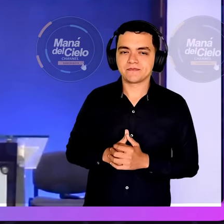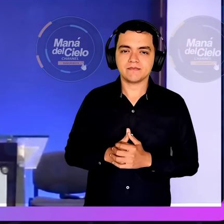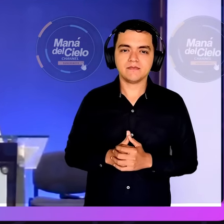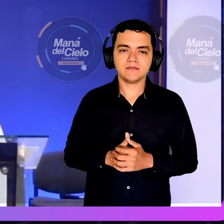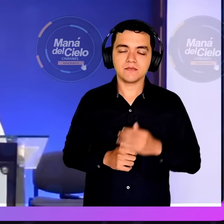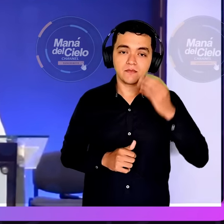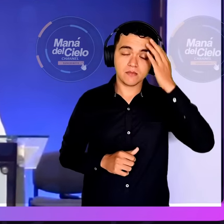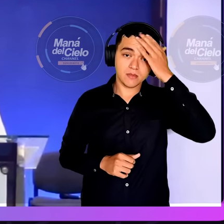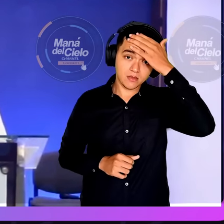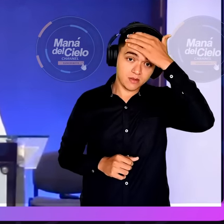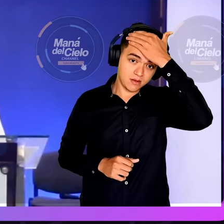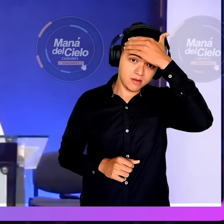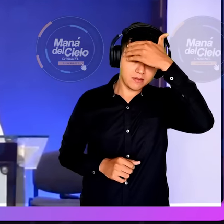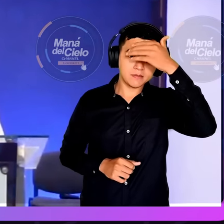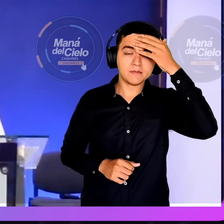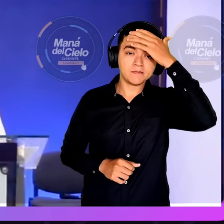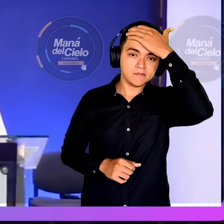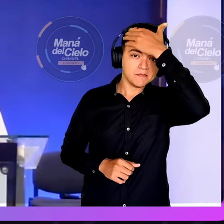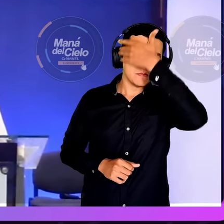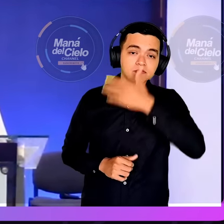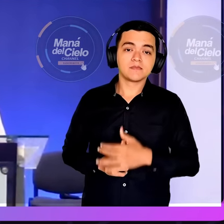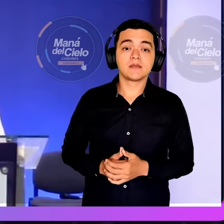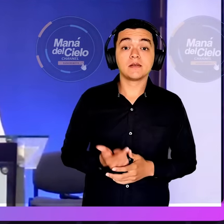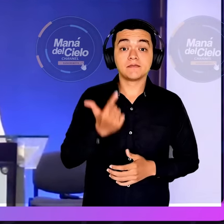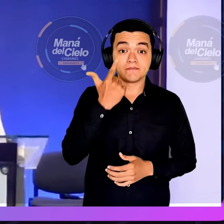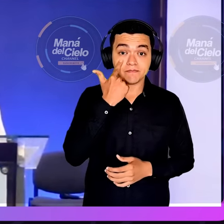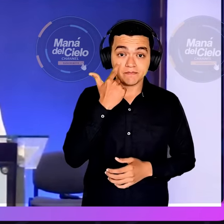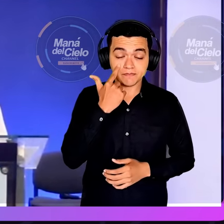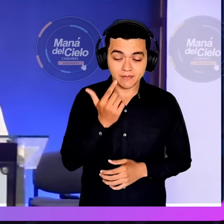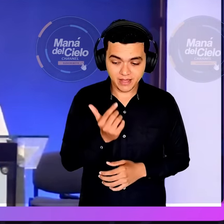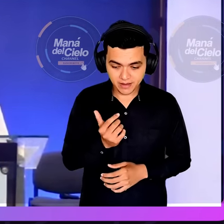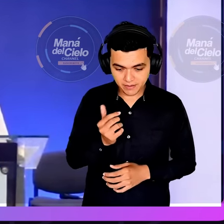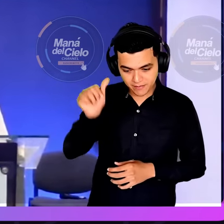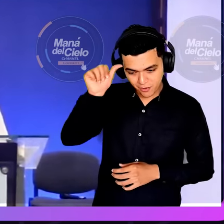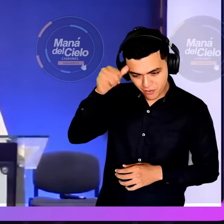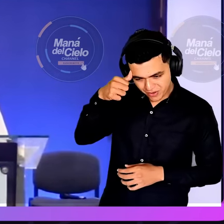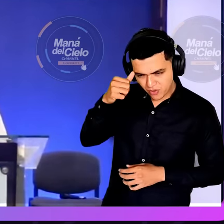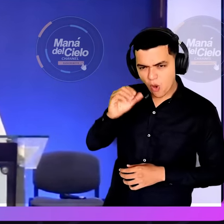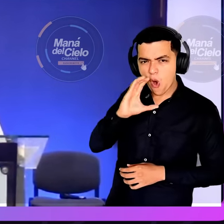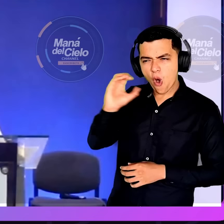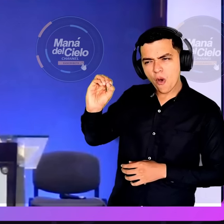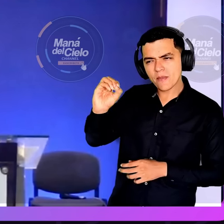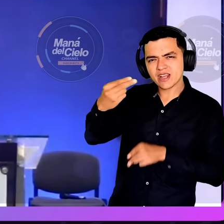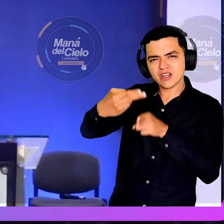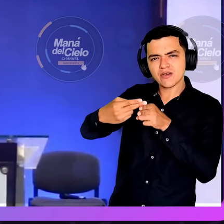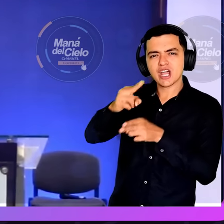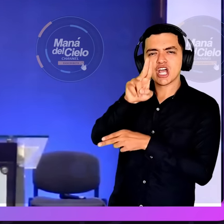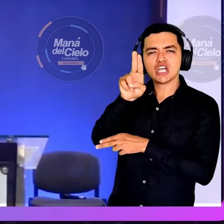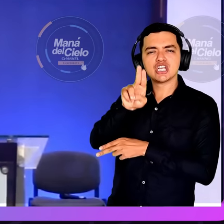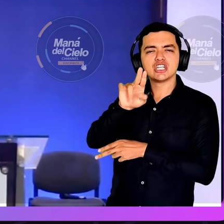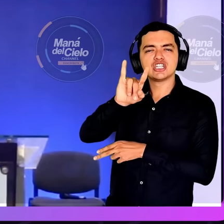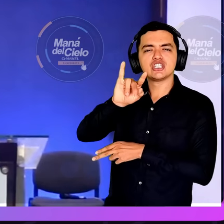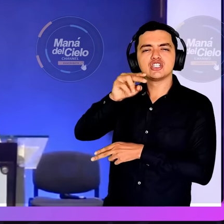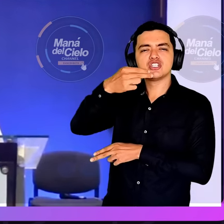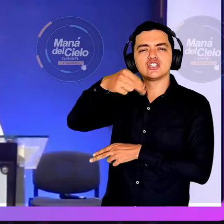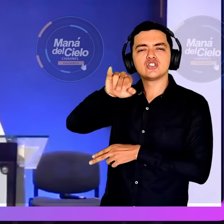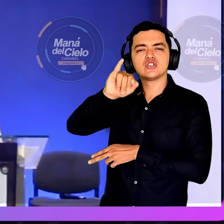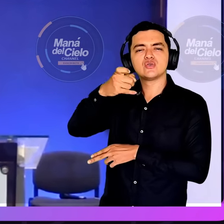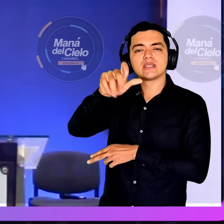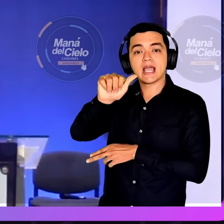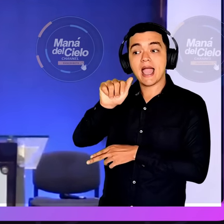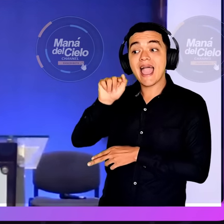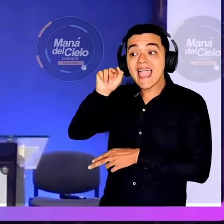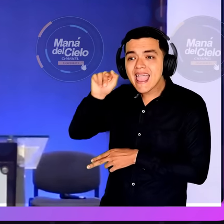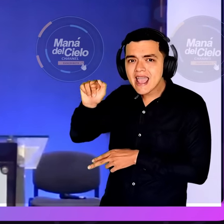Zúñiga, uno de los hombres que yo conocí, no quiero decir que no pueden haber otros, pero que yo haya conocido de más oración en mi vida, él.